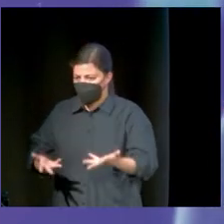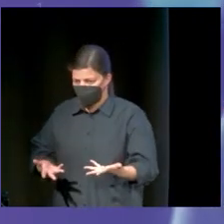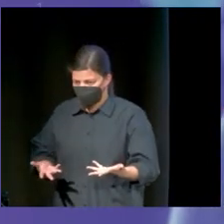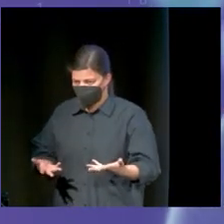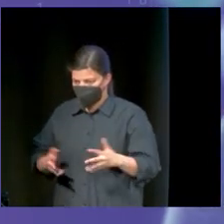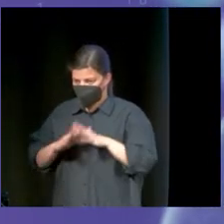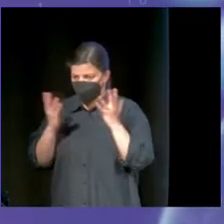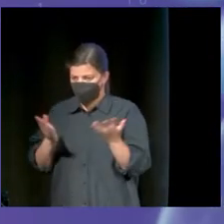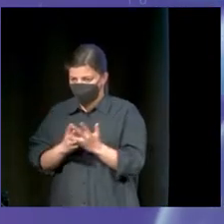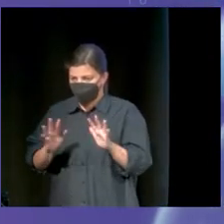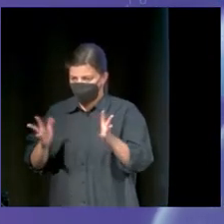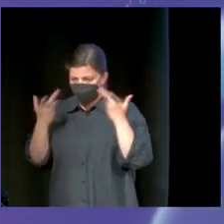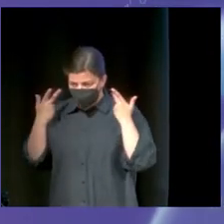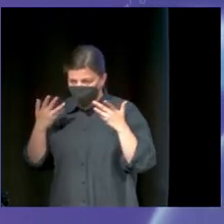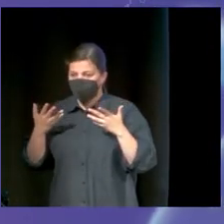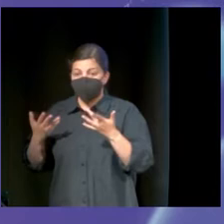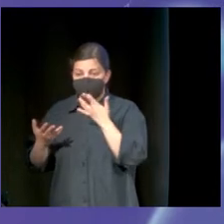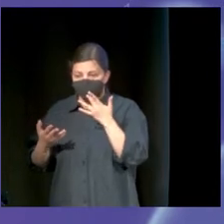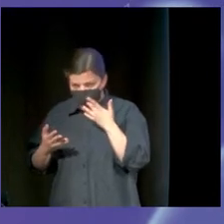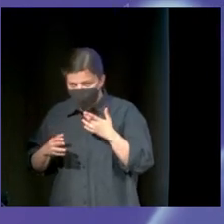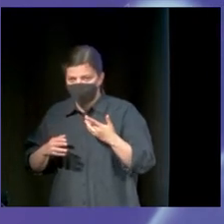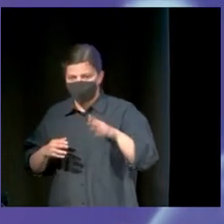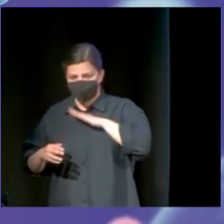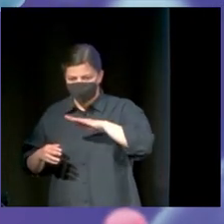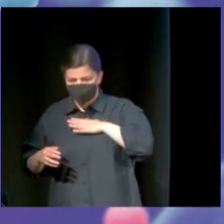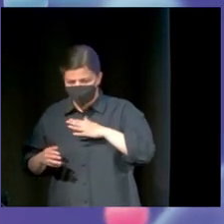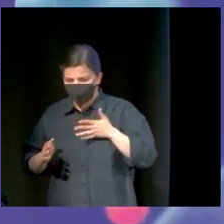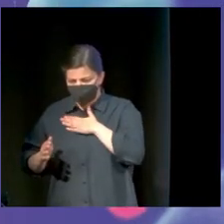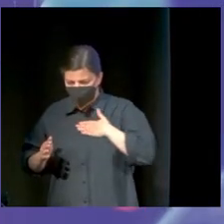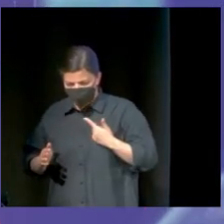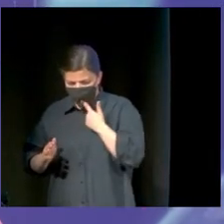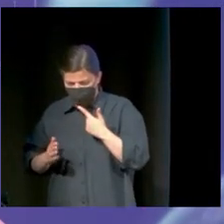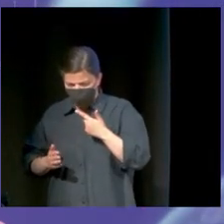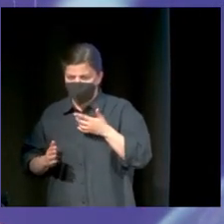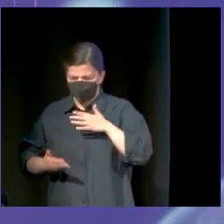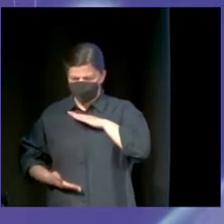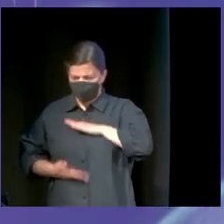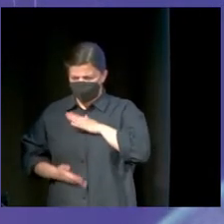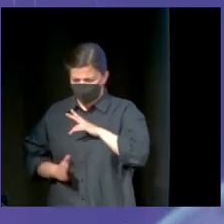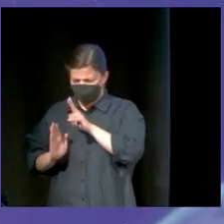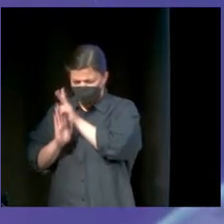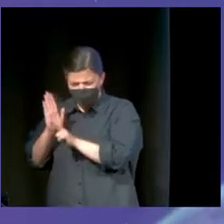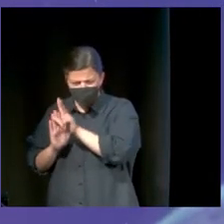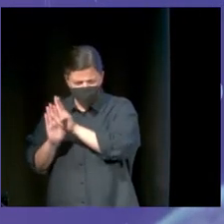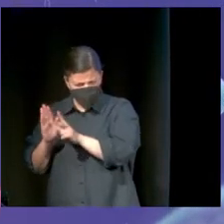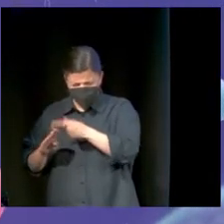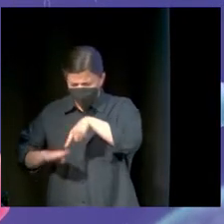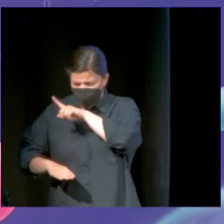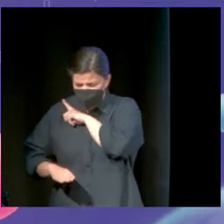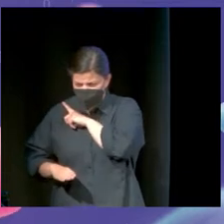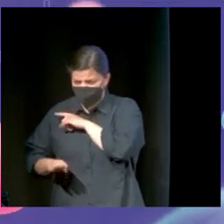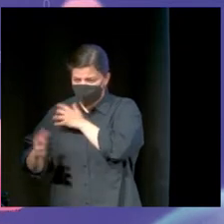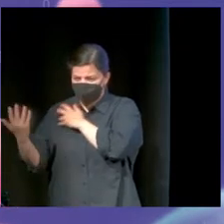altamente inmersivo significa que va a tener unas capacidades de hardware brutales y una es capaz y va a necesitar